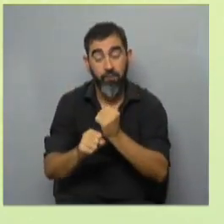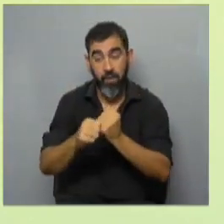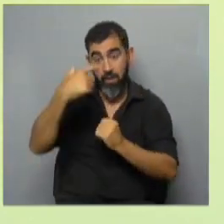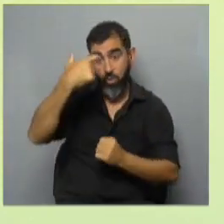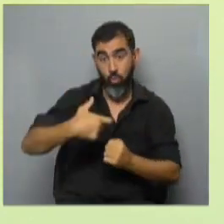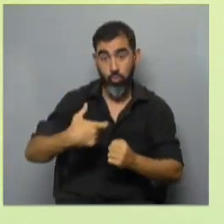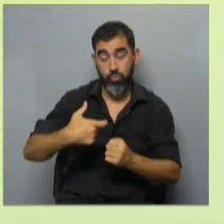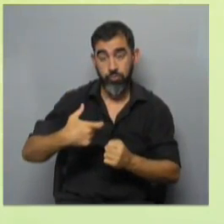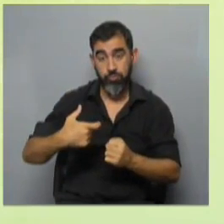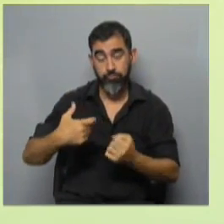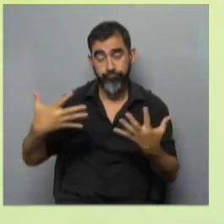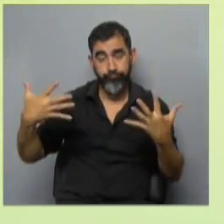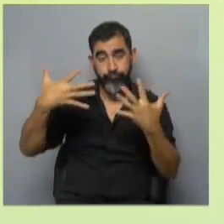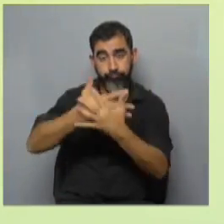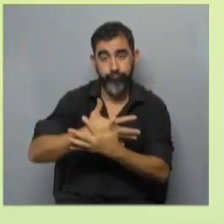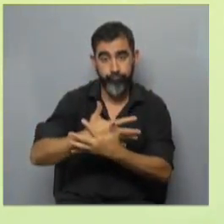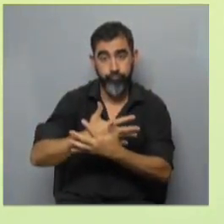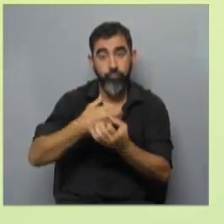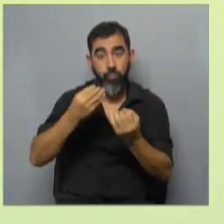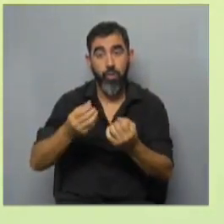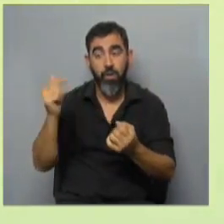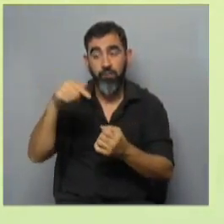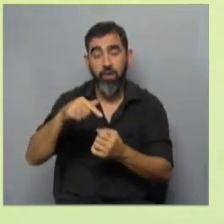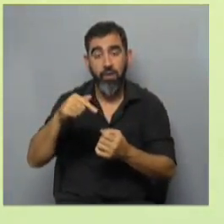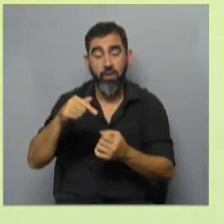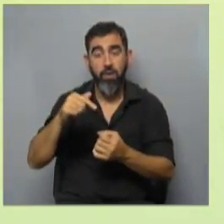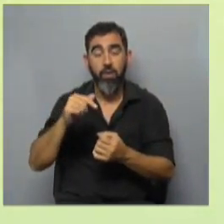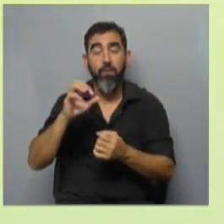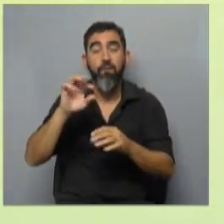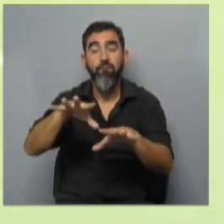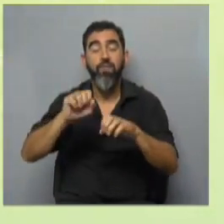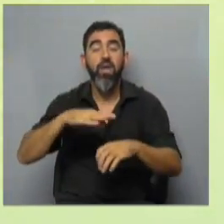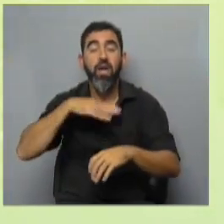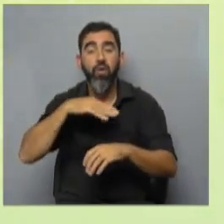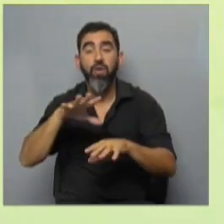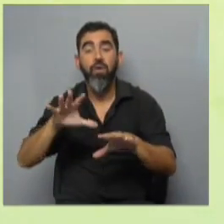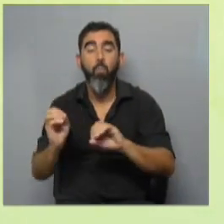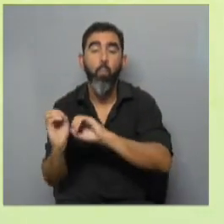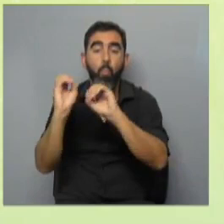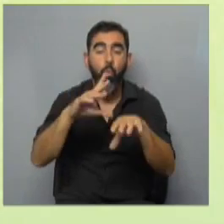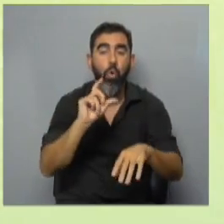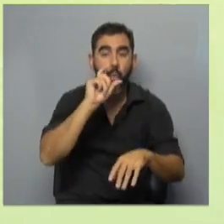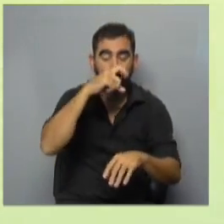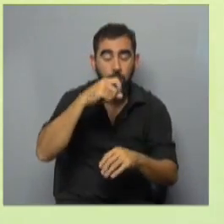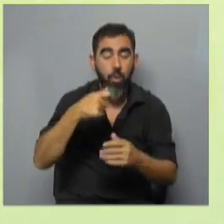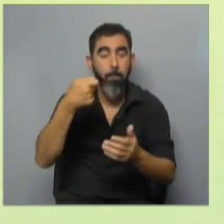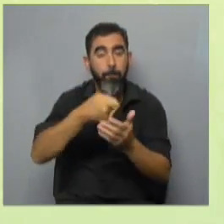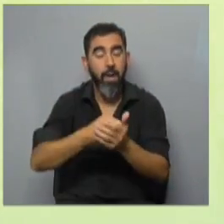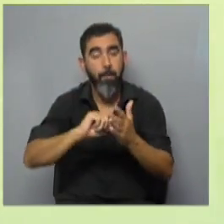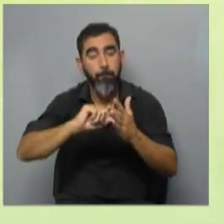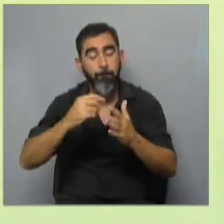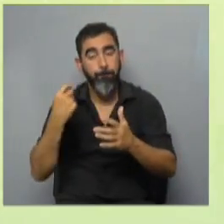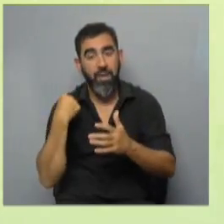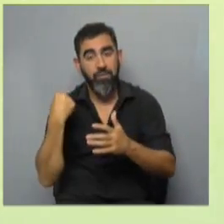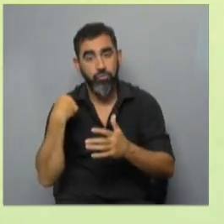se ve perjudicado porque tienen que venir se vivían shuar se tienen que venir a vivir a montevideo a pagar una pensión y obviamente que